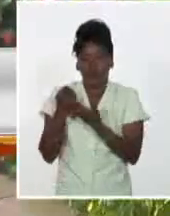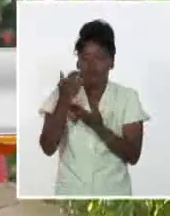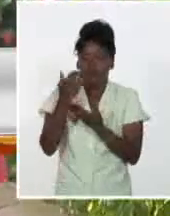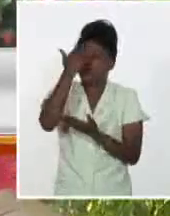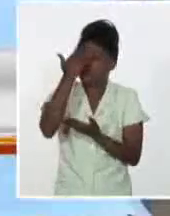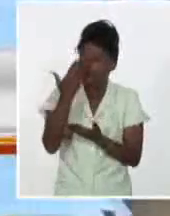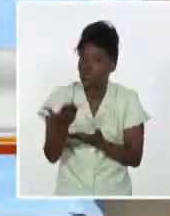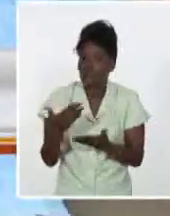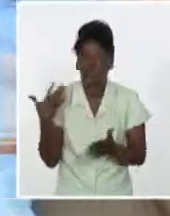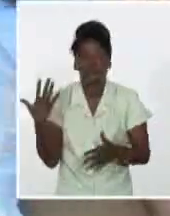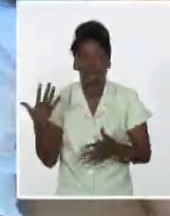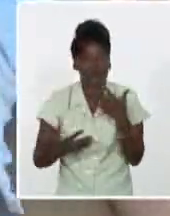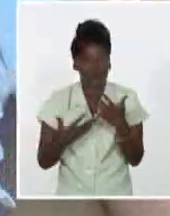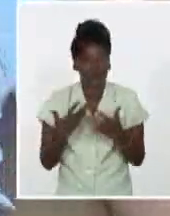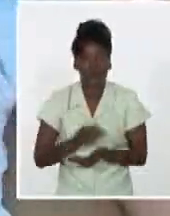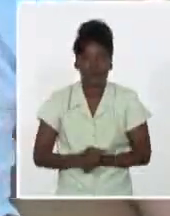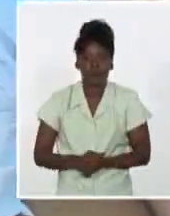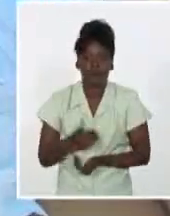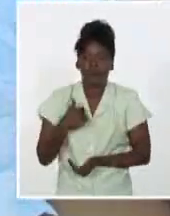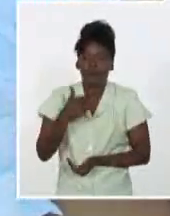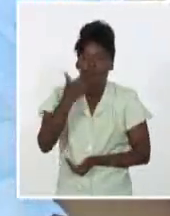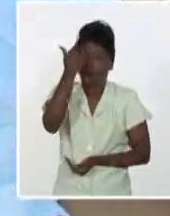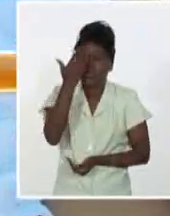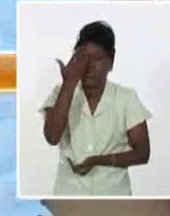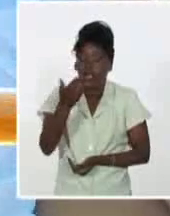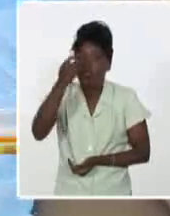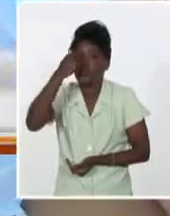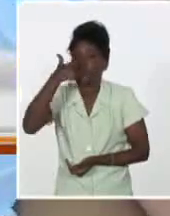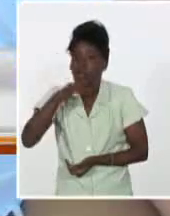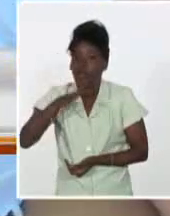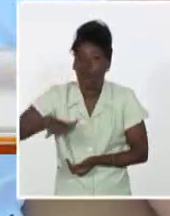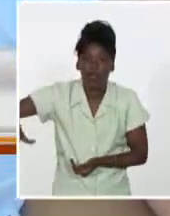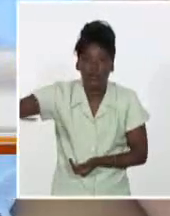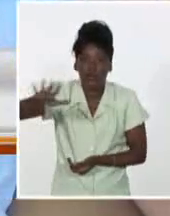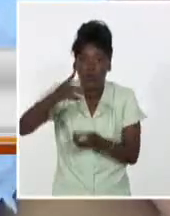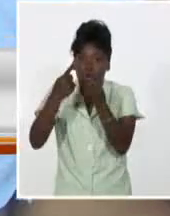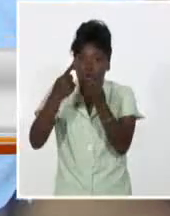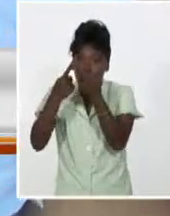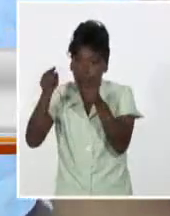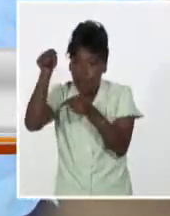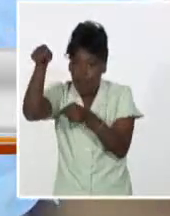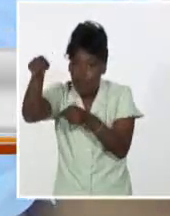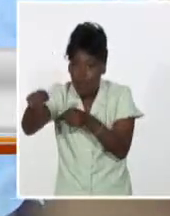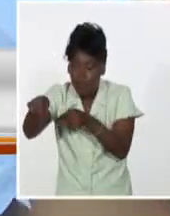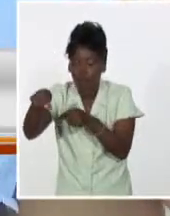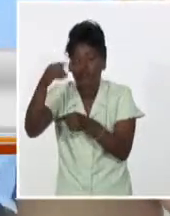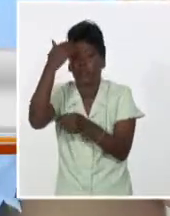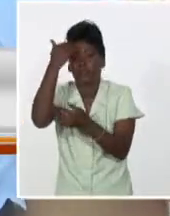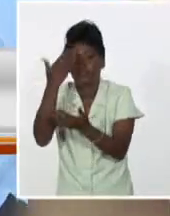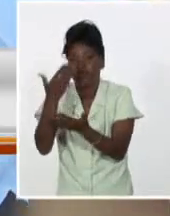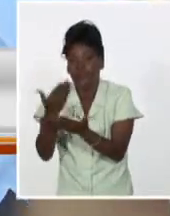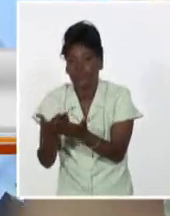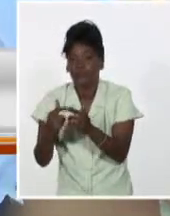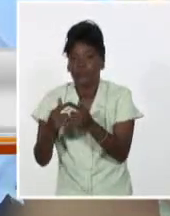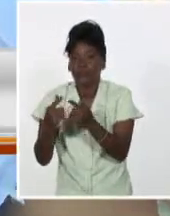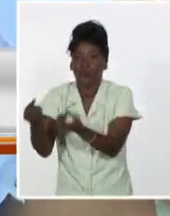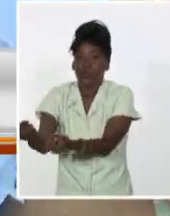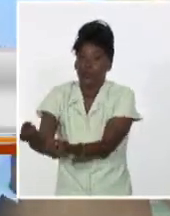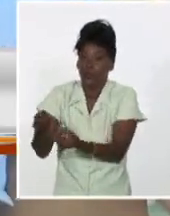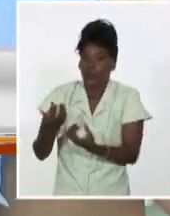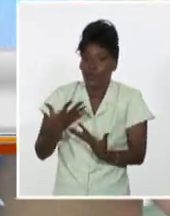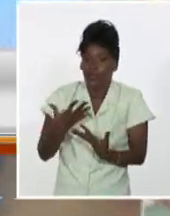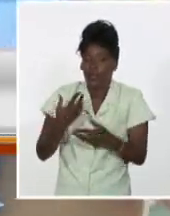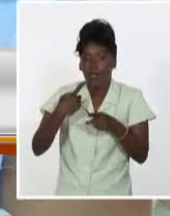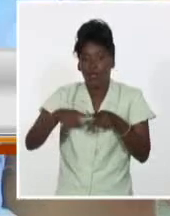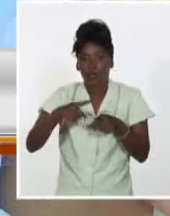a esta comunidad. Quiero agradecer a la provincia de Seguridad Ávila por el donativo que me hicieron, ya que se me metió el agua dentro de la casa